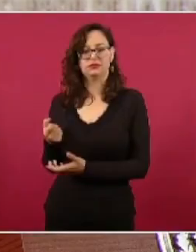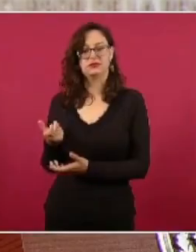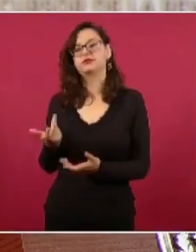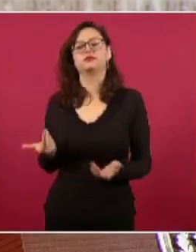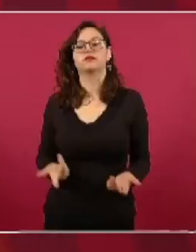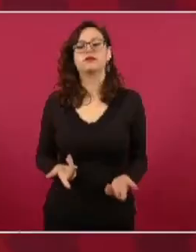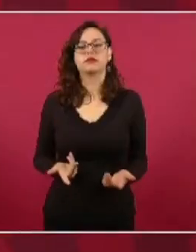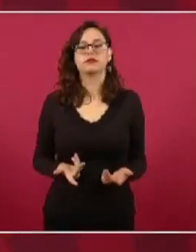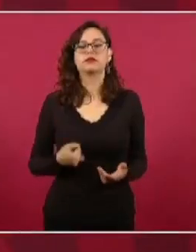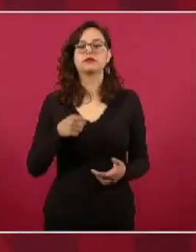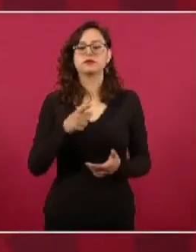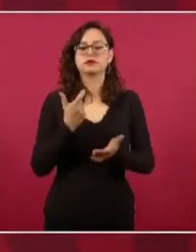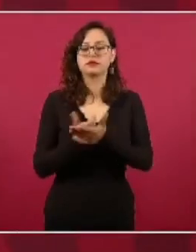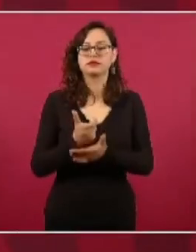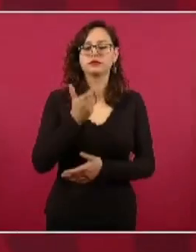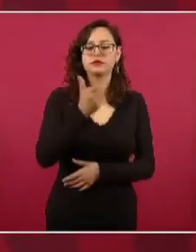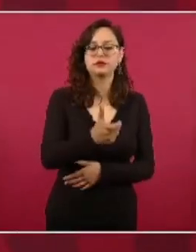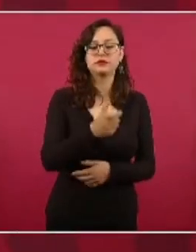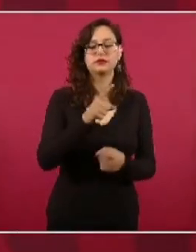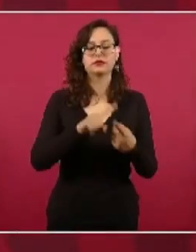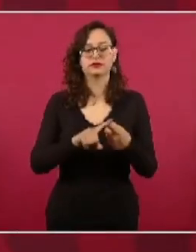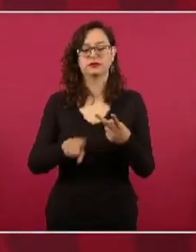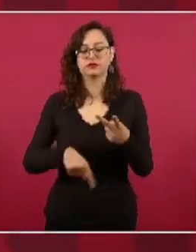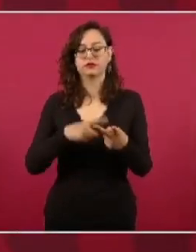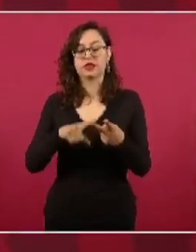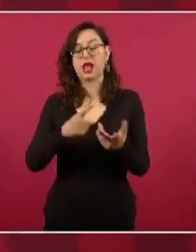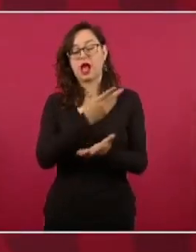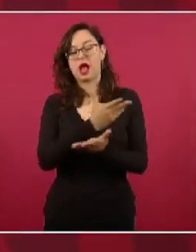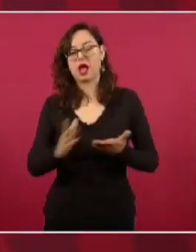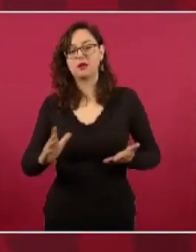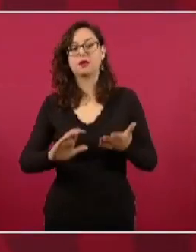porque no se tienen que entregar contratos.